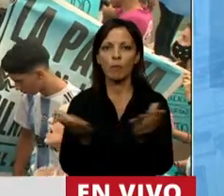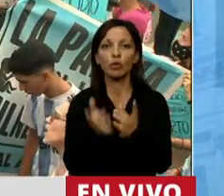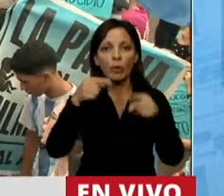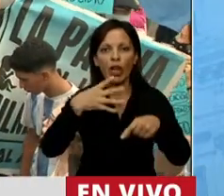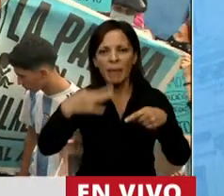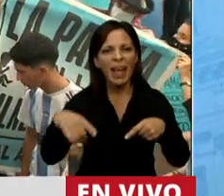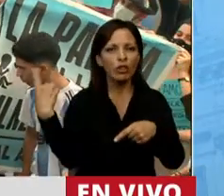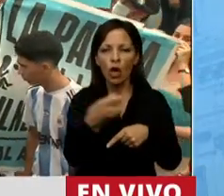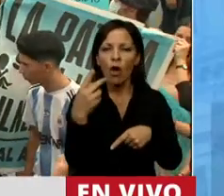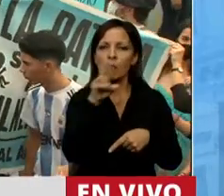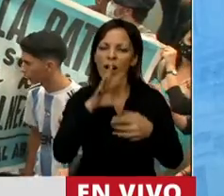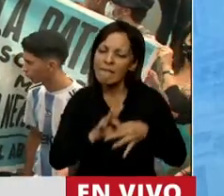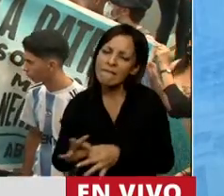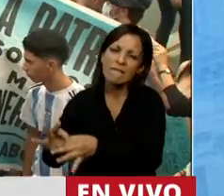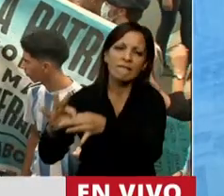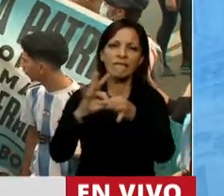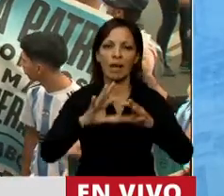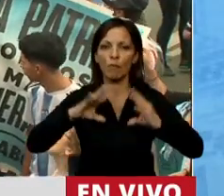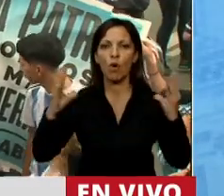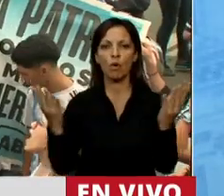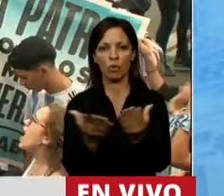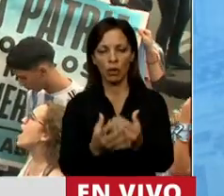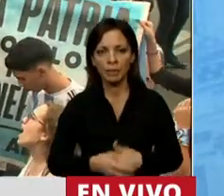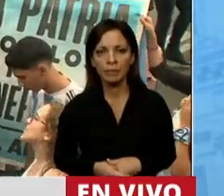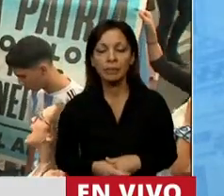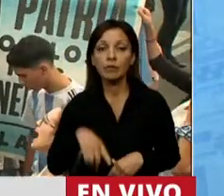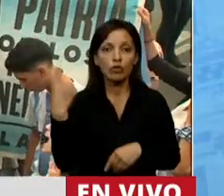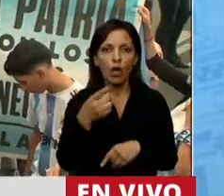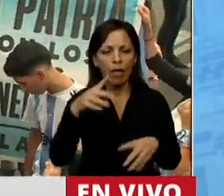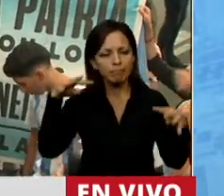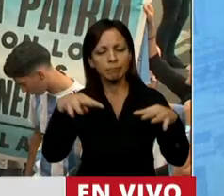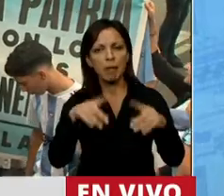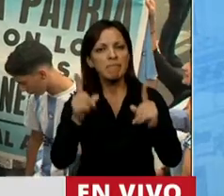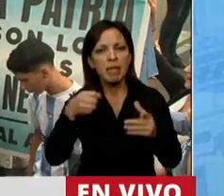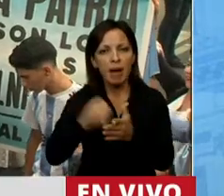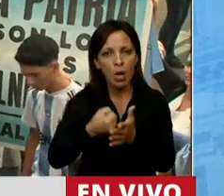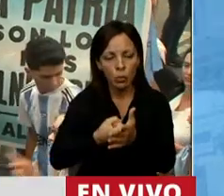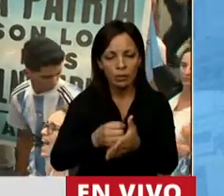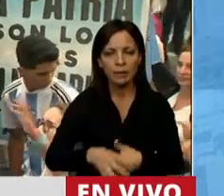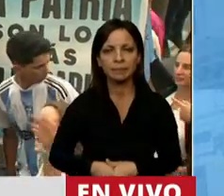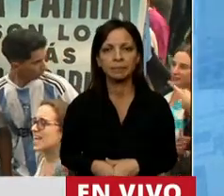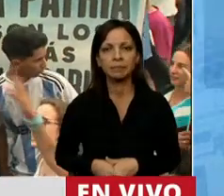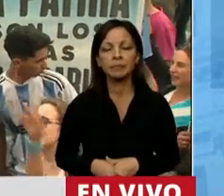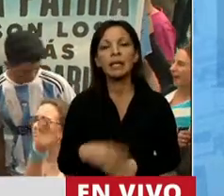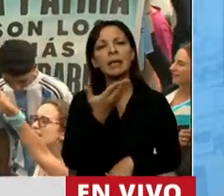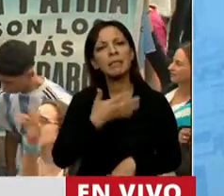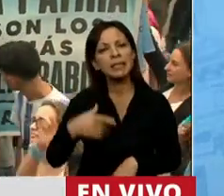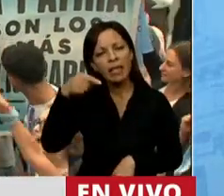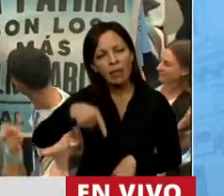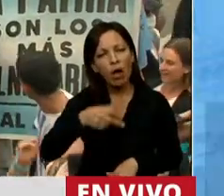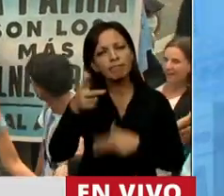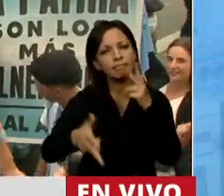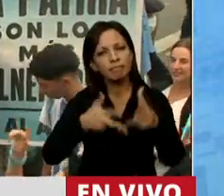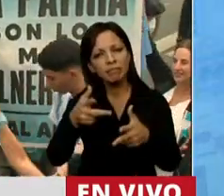estamos hermanadas con todas las mujeres alrededor de todo el mundo que están dando estas mismas luchas. Presidente, se ha dicho hoy acá que